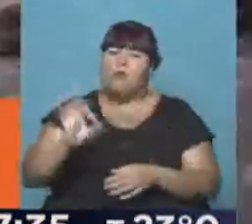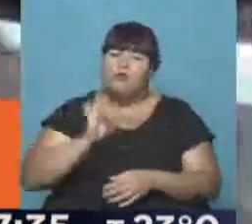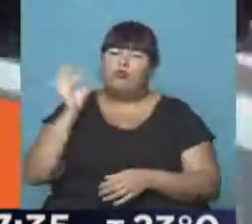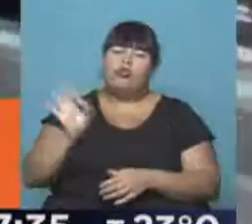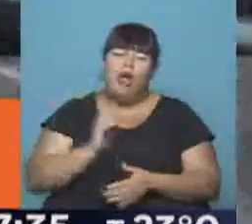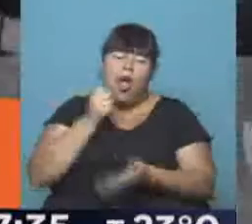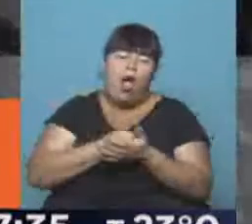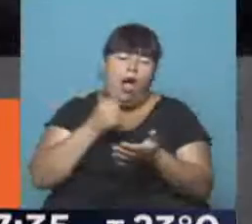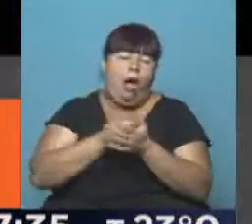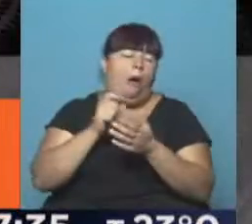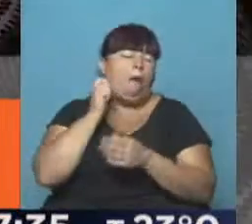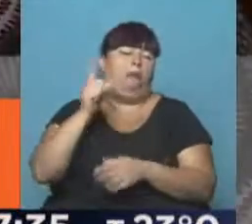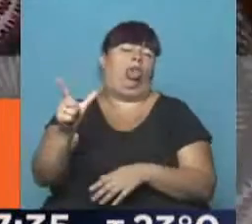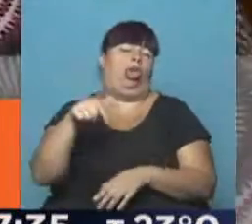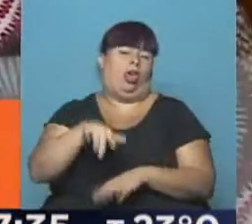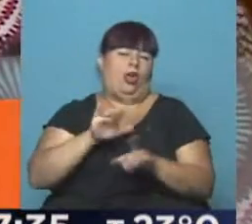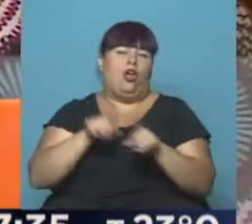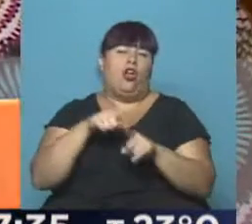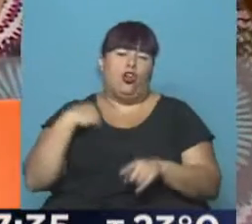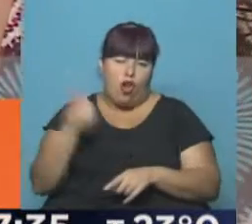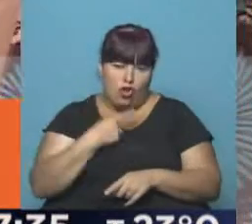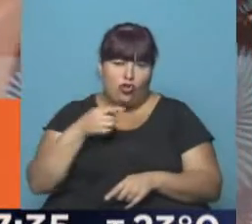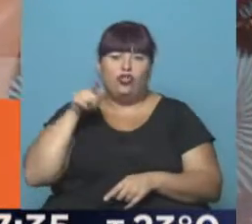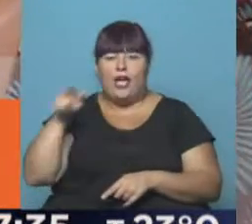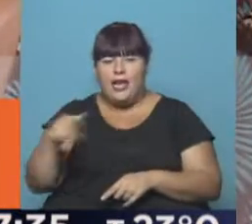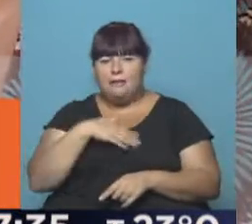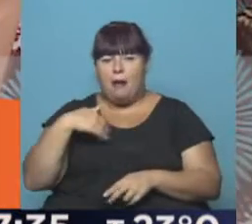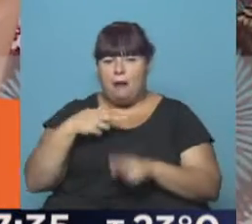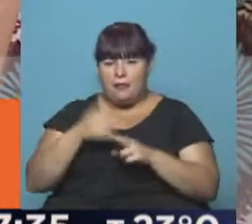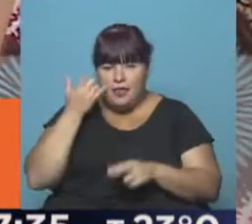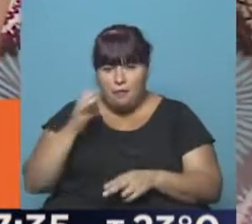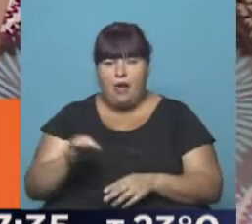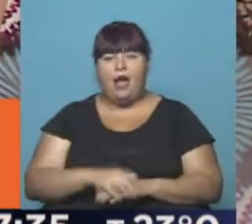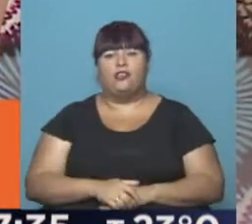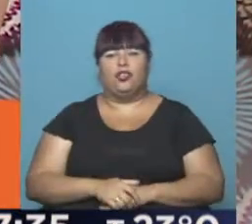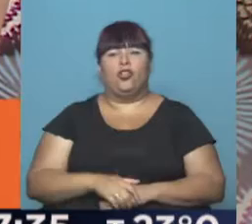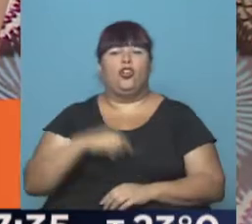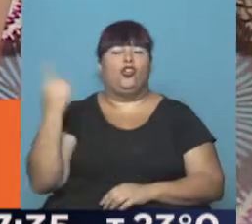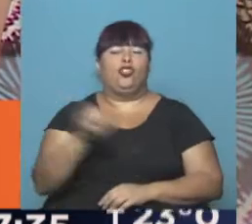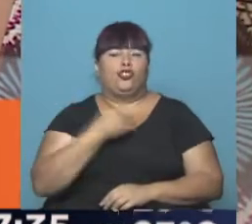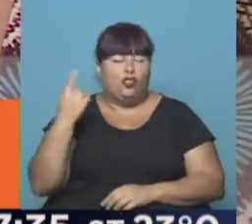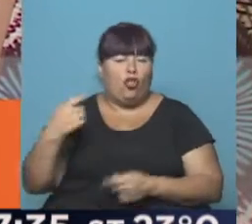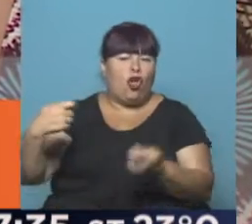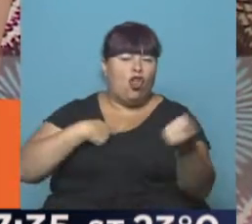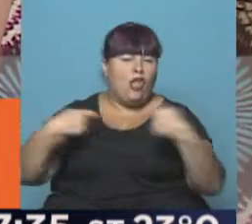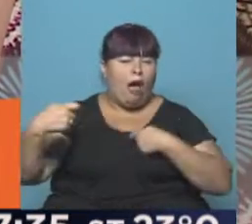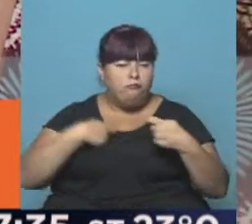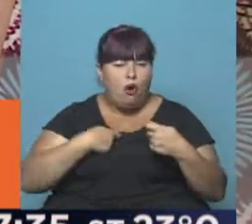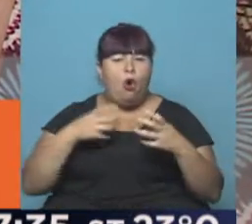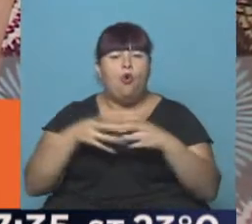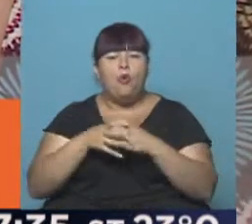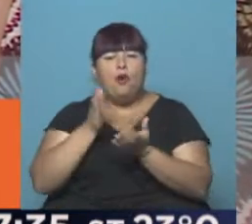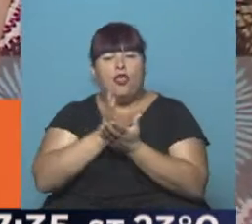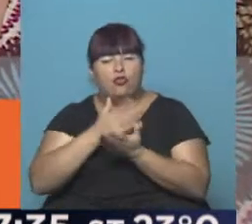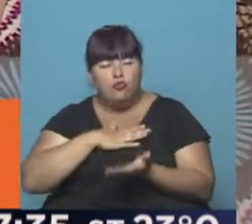años de lucha de nosotros, de ella como madre de Plaza de Mayo, de todos los que nos acompañaron, las organizaciones